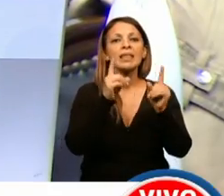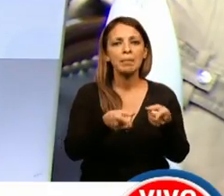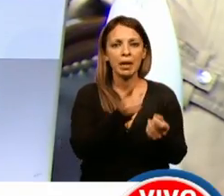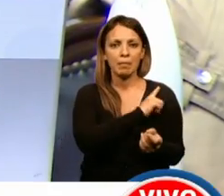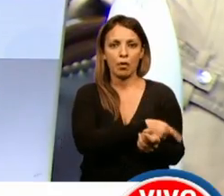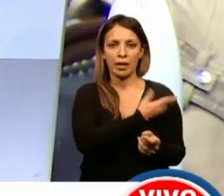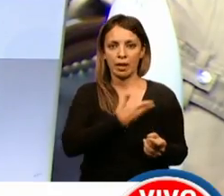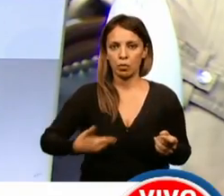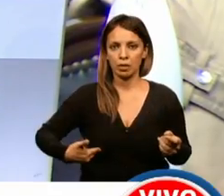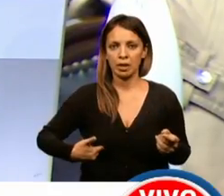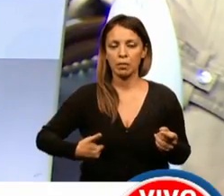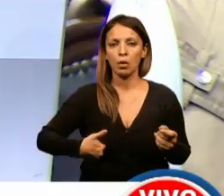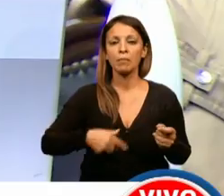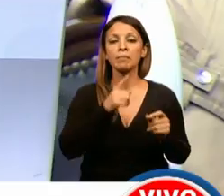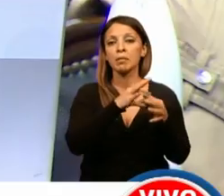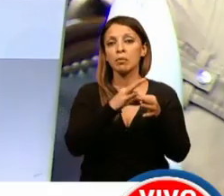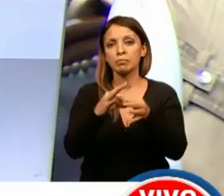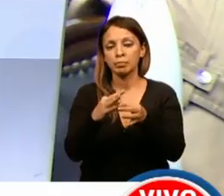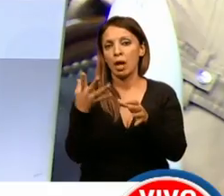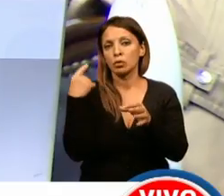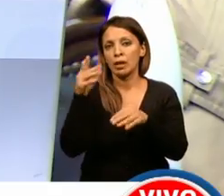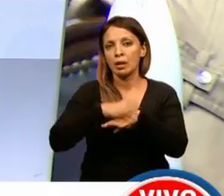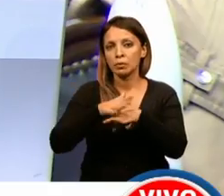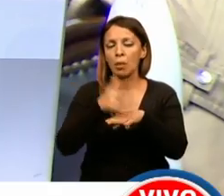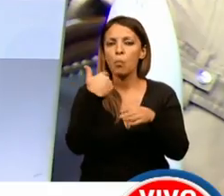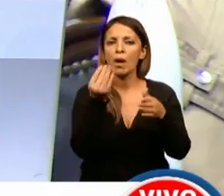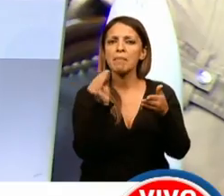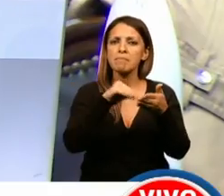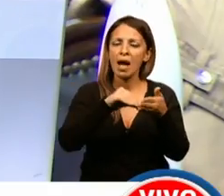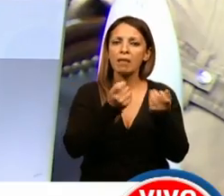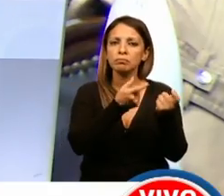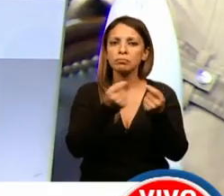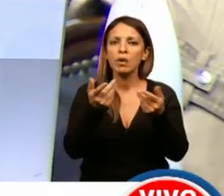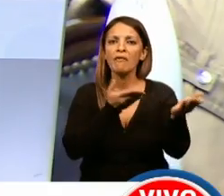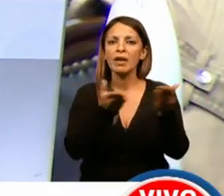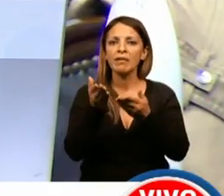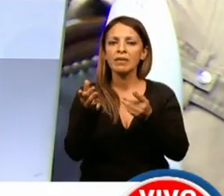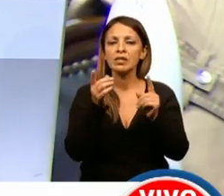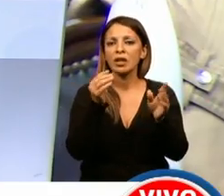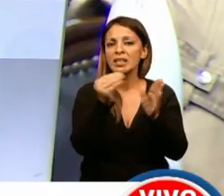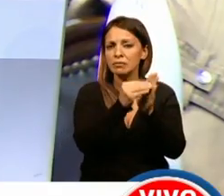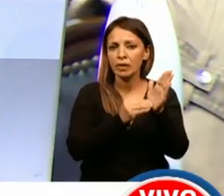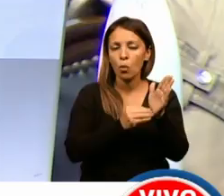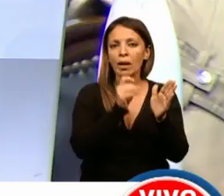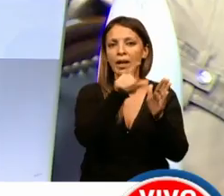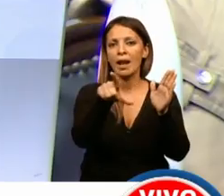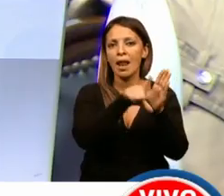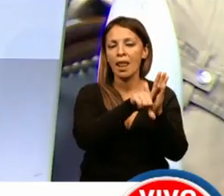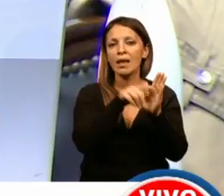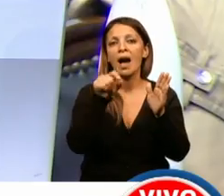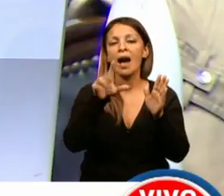ejecutivo a instancia y la autoridad de aplicación podrá ampliar los beneficios previstos la presente ley a las regiones